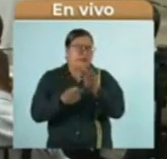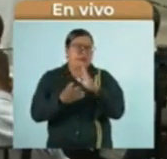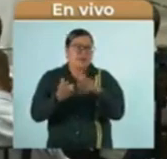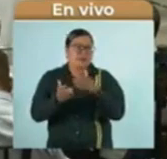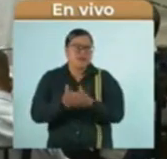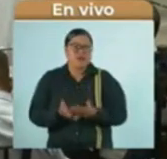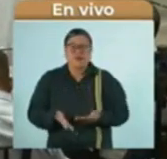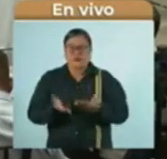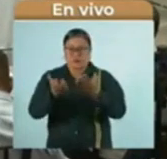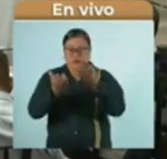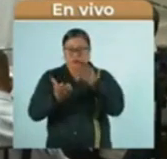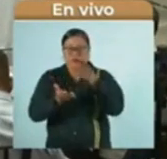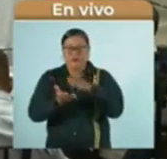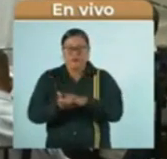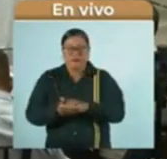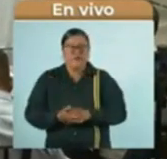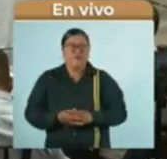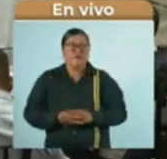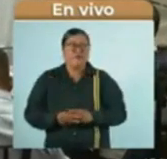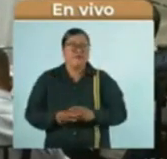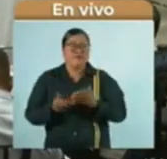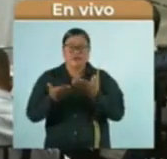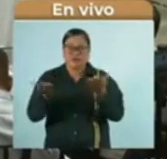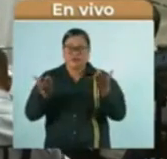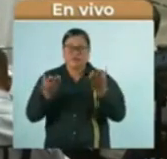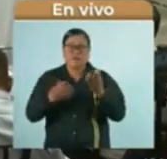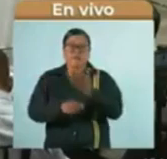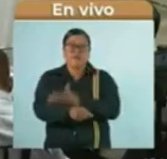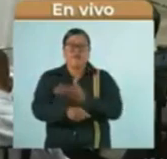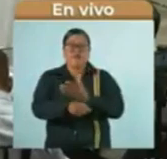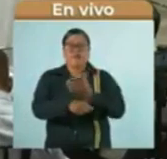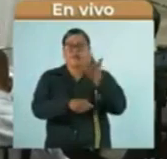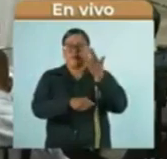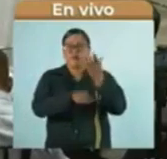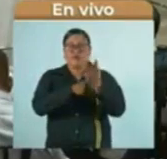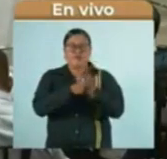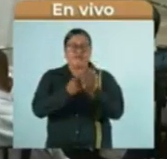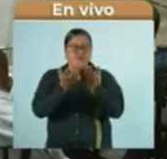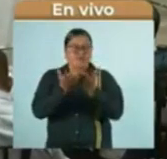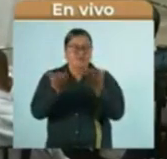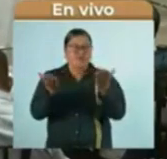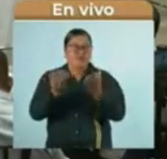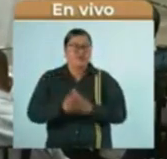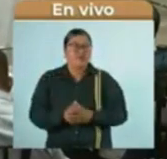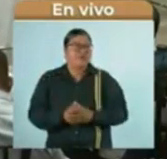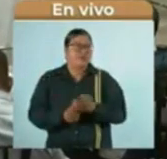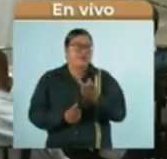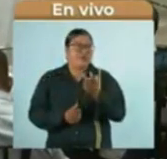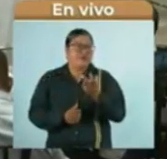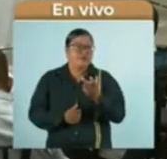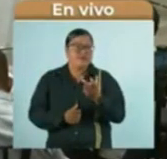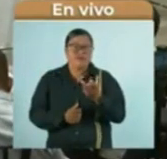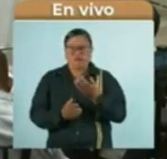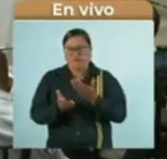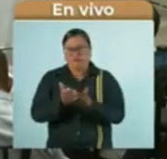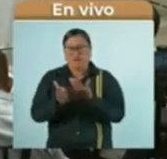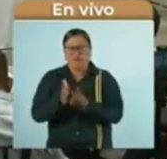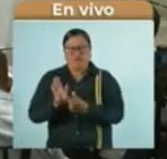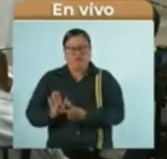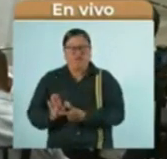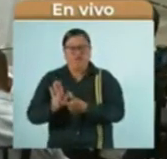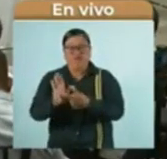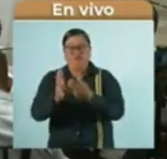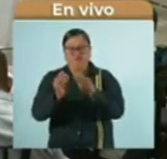todo secretario Eso es todo compañeros de las prensas la prensa creo que los resultados hablan por sí